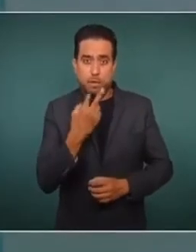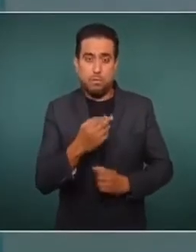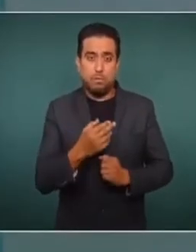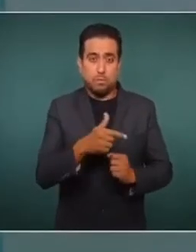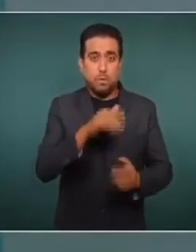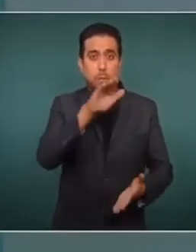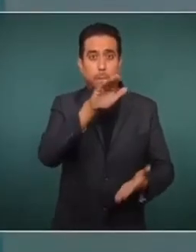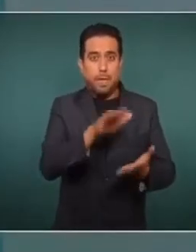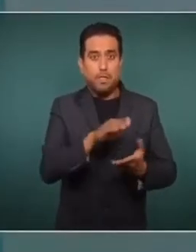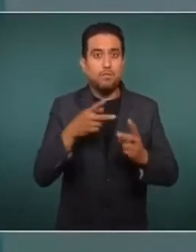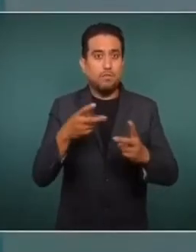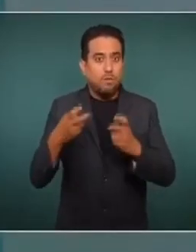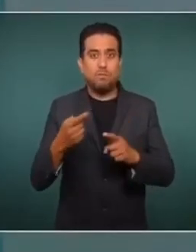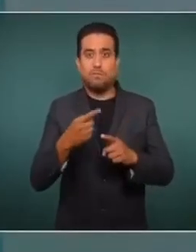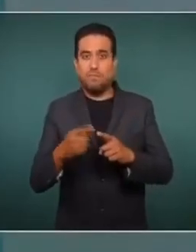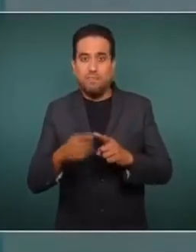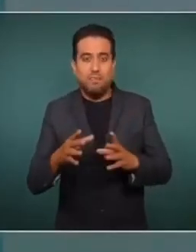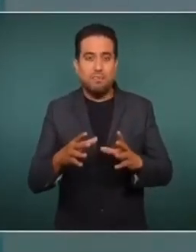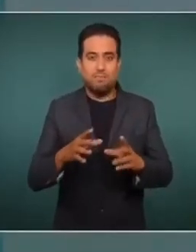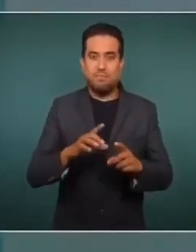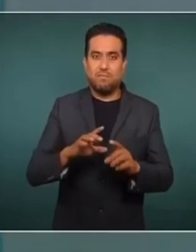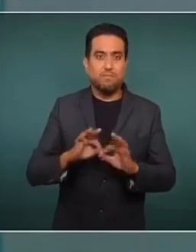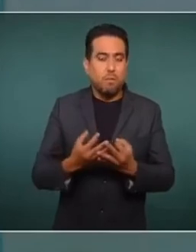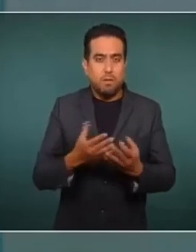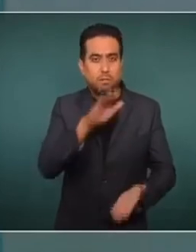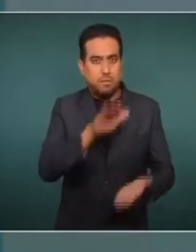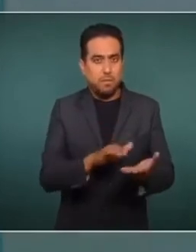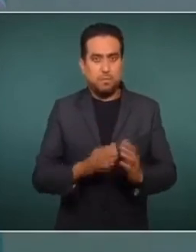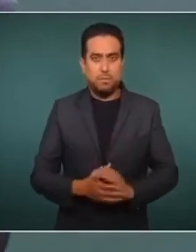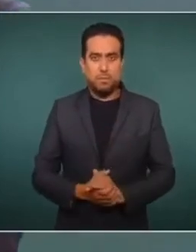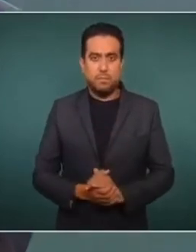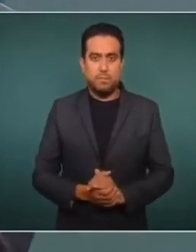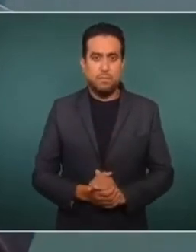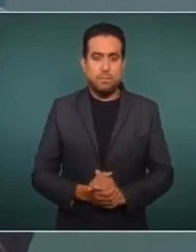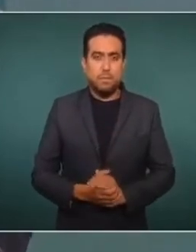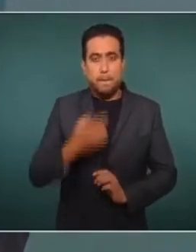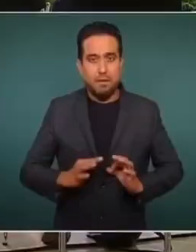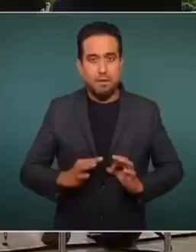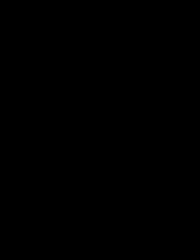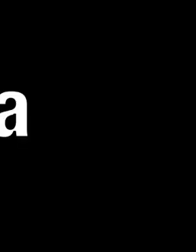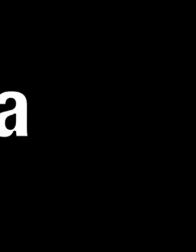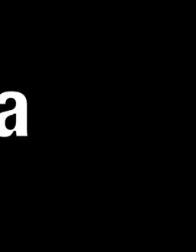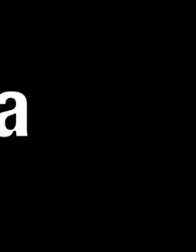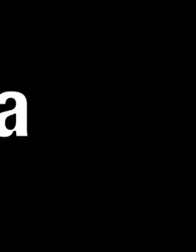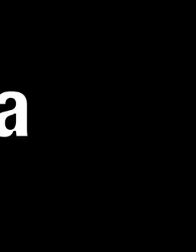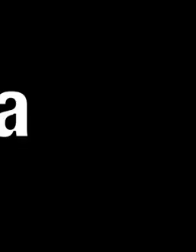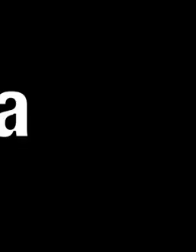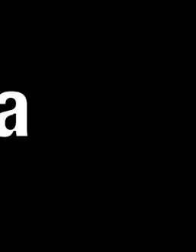bajando los delitos y consiguiendo la paz y la tranquilidad.